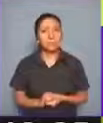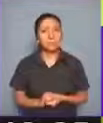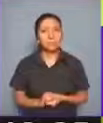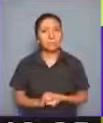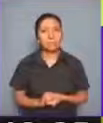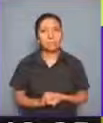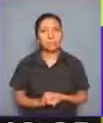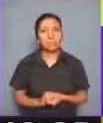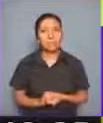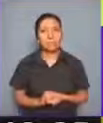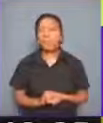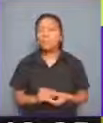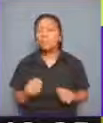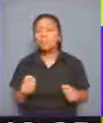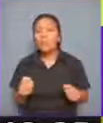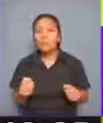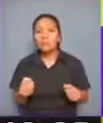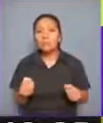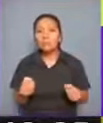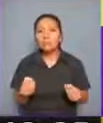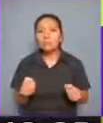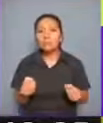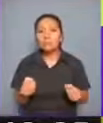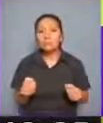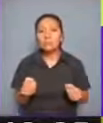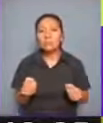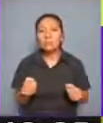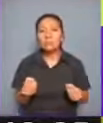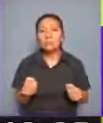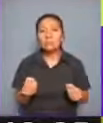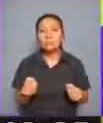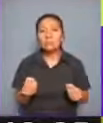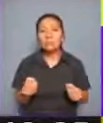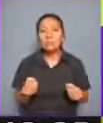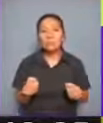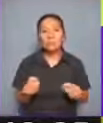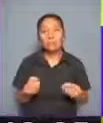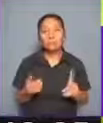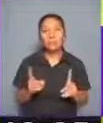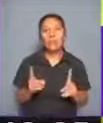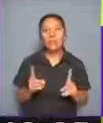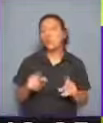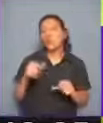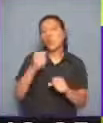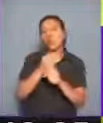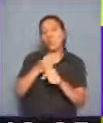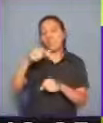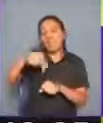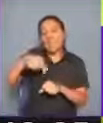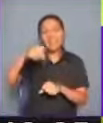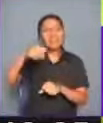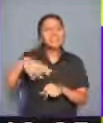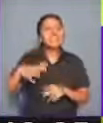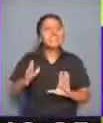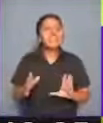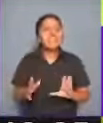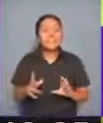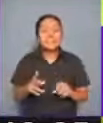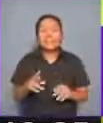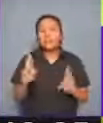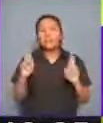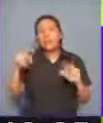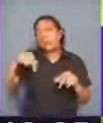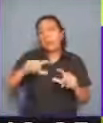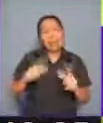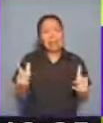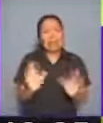precio Cómo Ah ah no no Uno trabaja acá no tenemos suerte hoy pero recién pasó